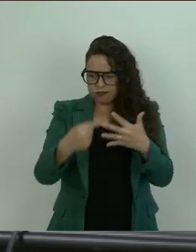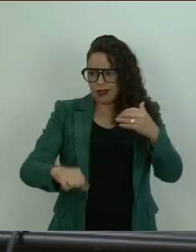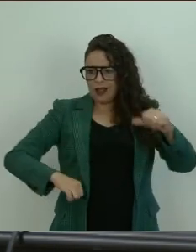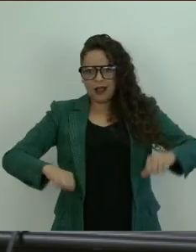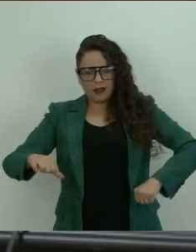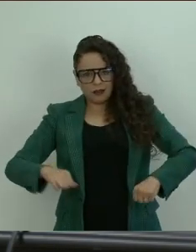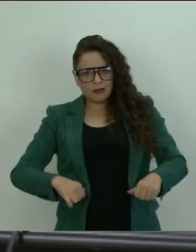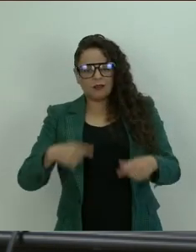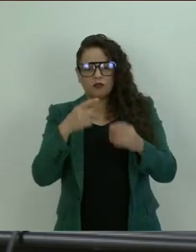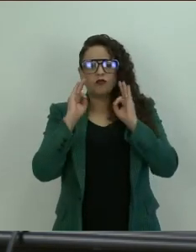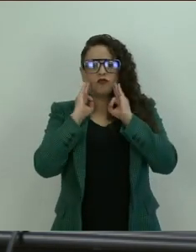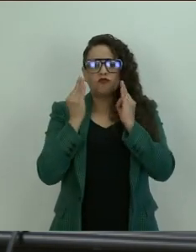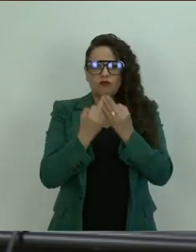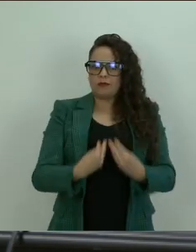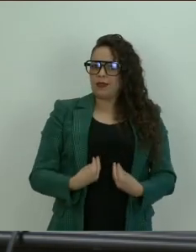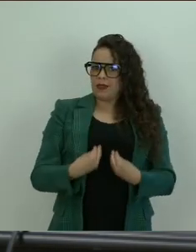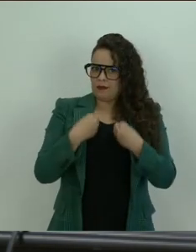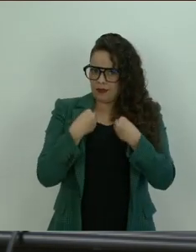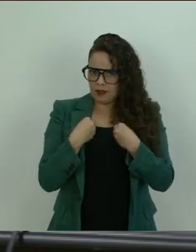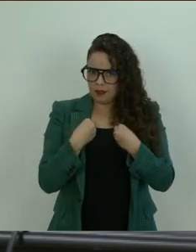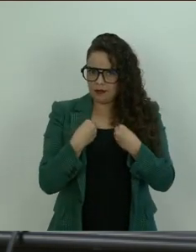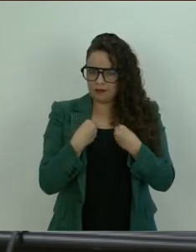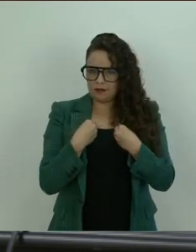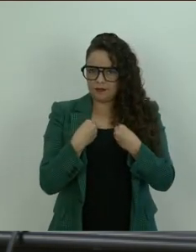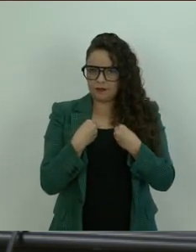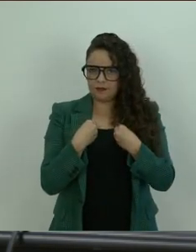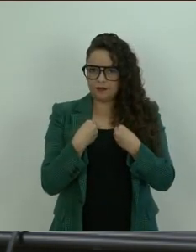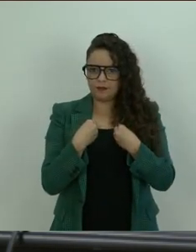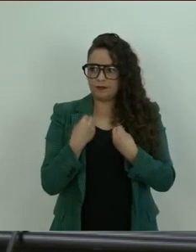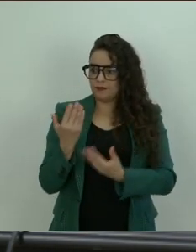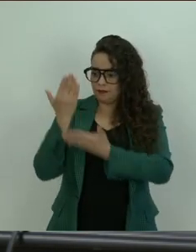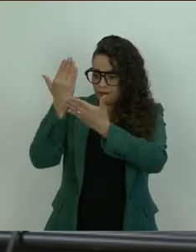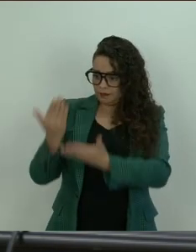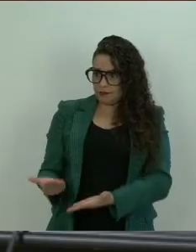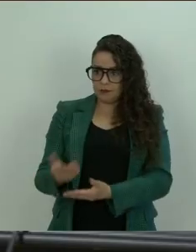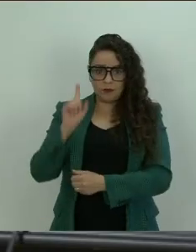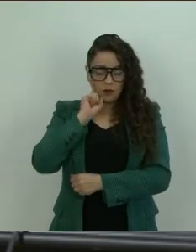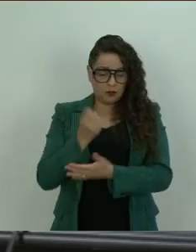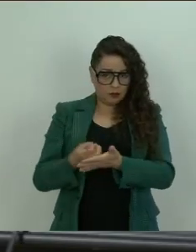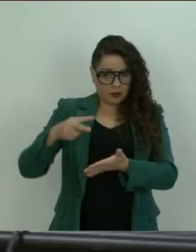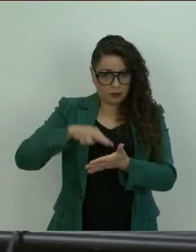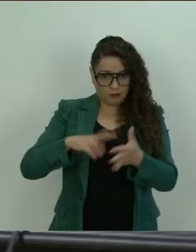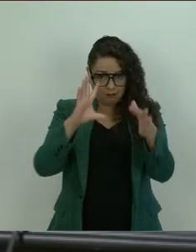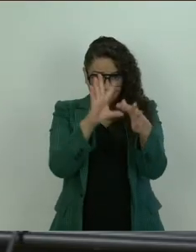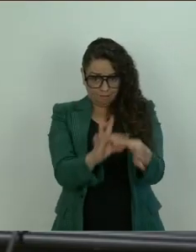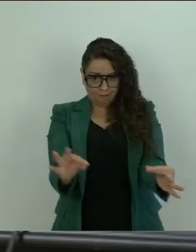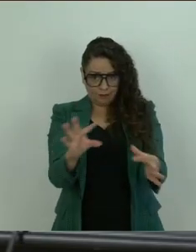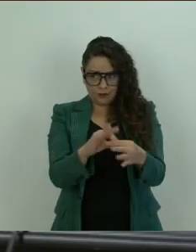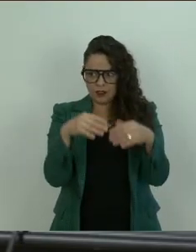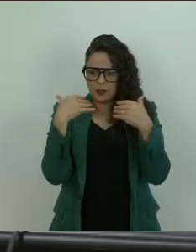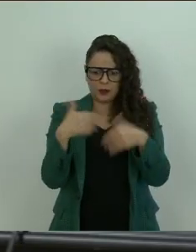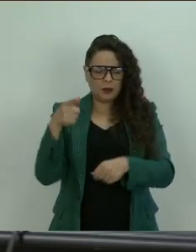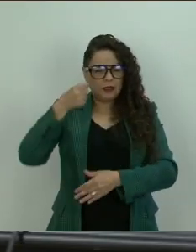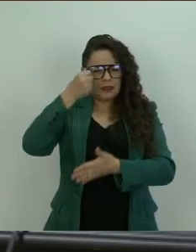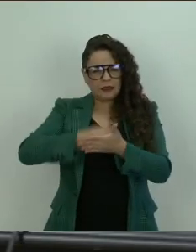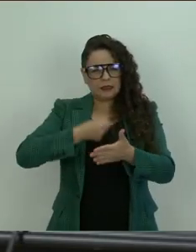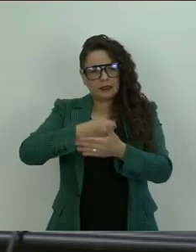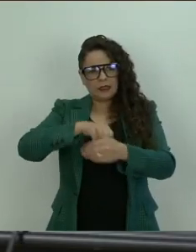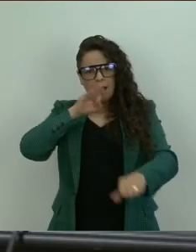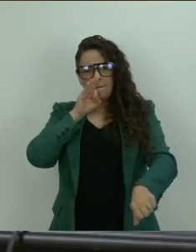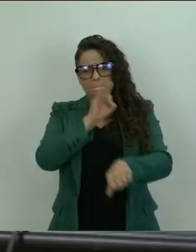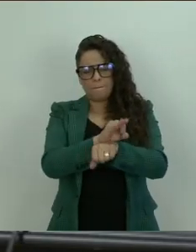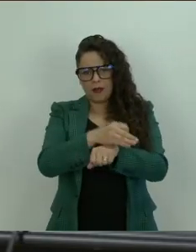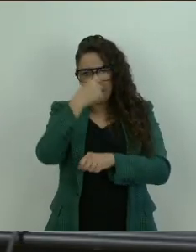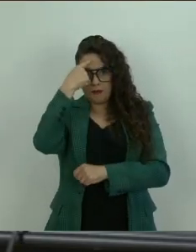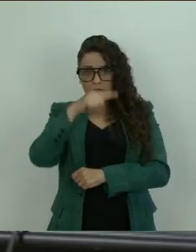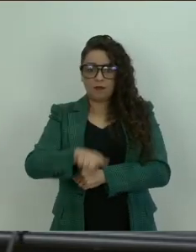quiero reconocer la labor de nuestra destacada ponente como una aliada incansable de la igualdad de género y de la protección de los